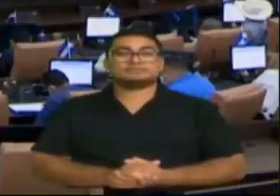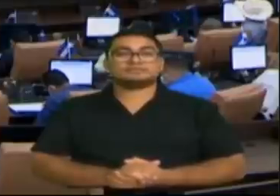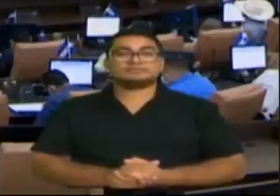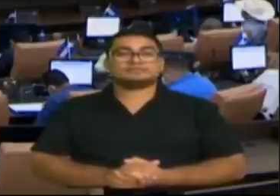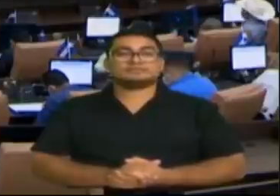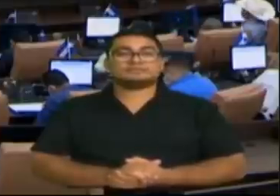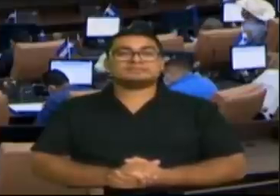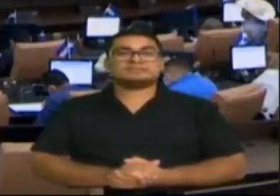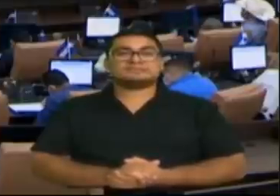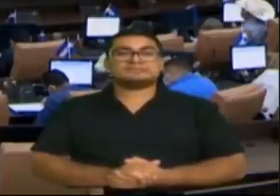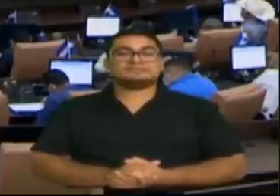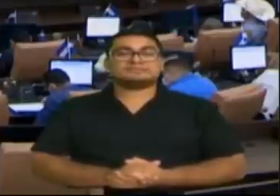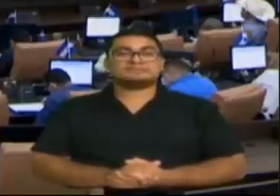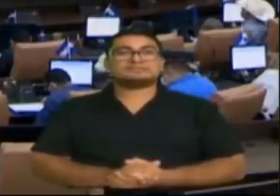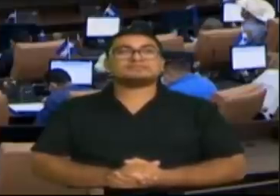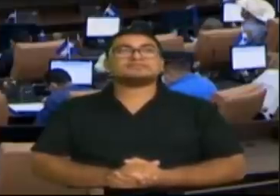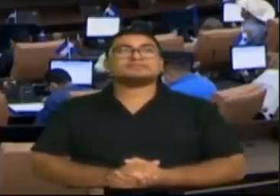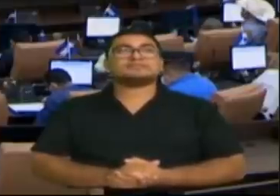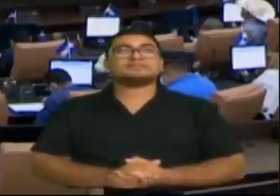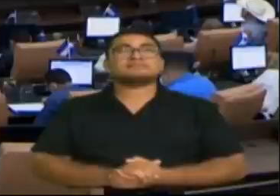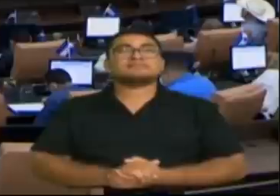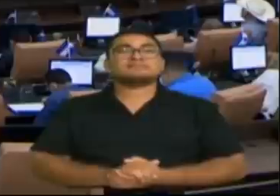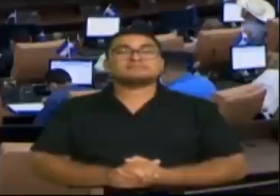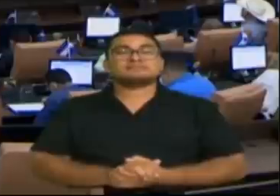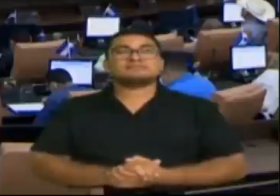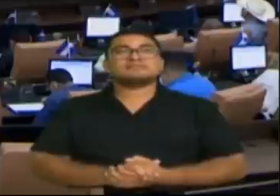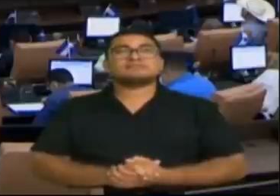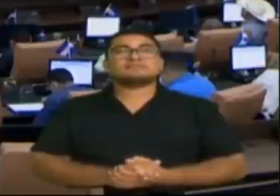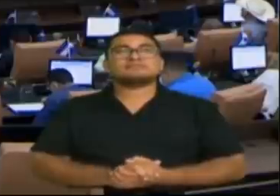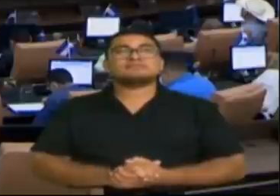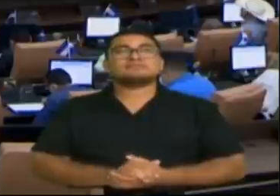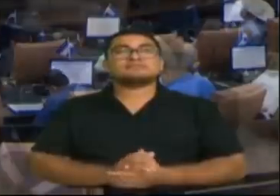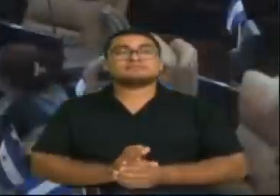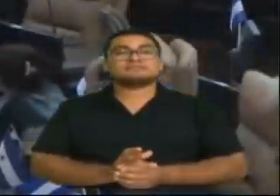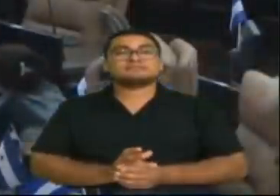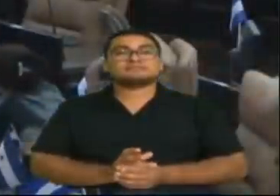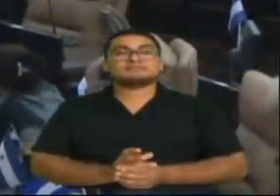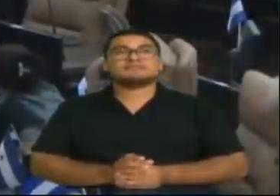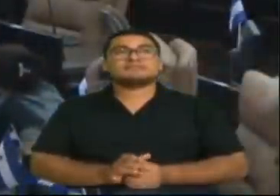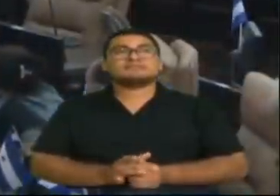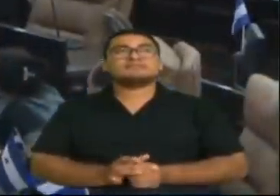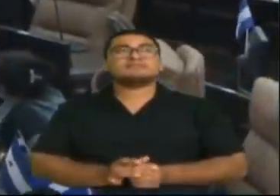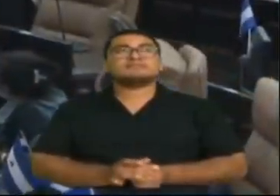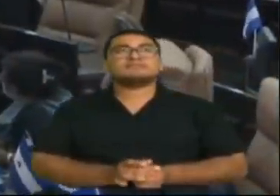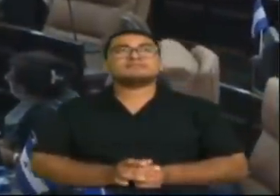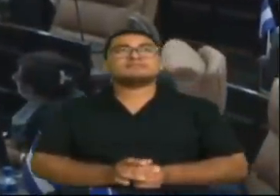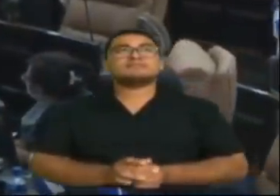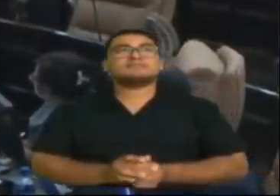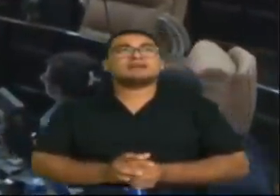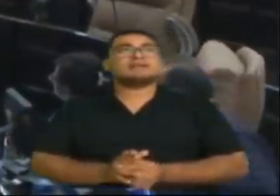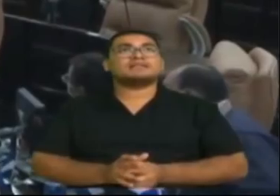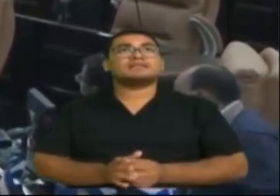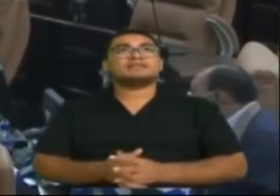presentes. Por lo tanto, se aprueba la petición y